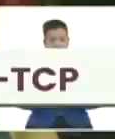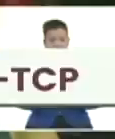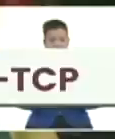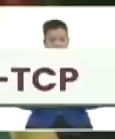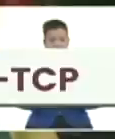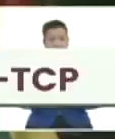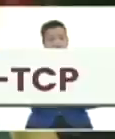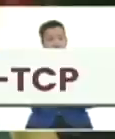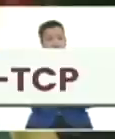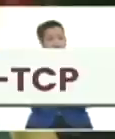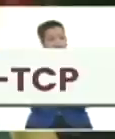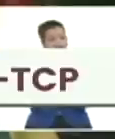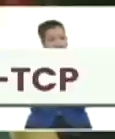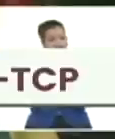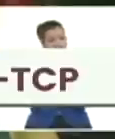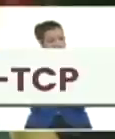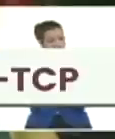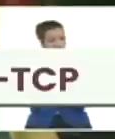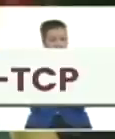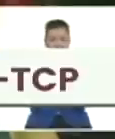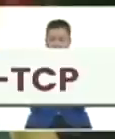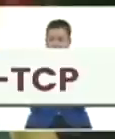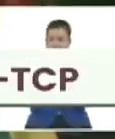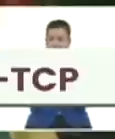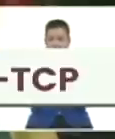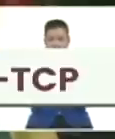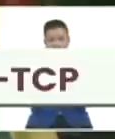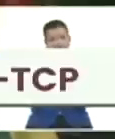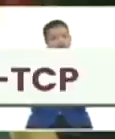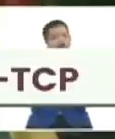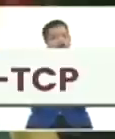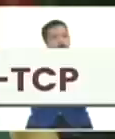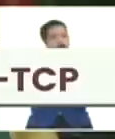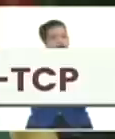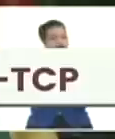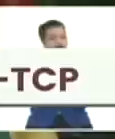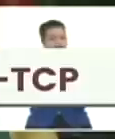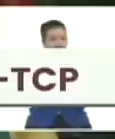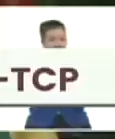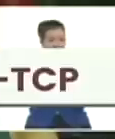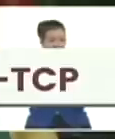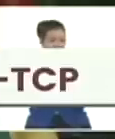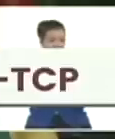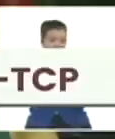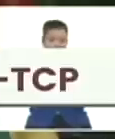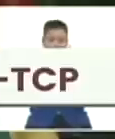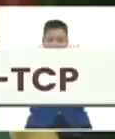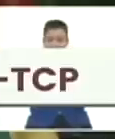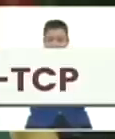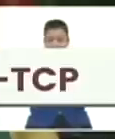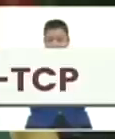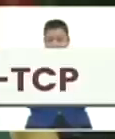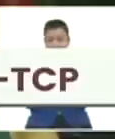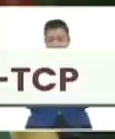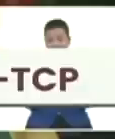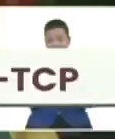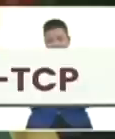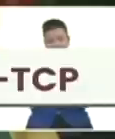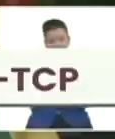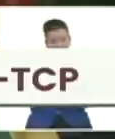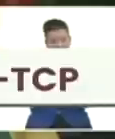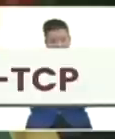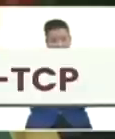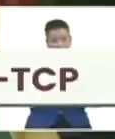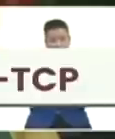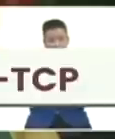gobiernos y pueblos que promueven la integración multidimensional y multidireccional. La decisión arbitraria de Estados Unidos de